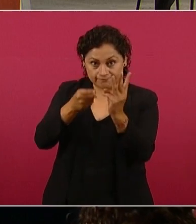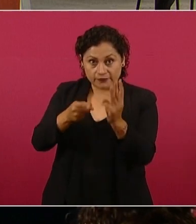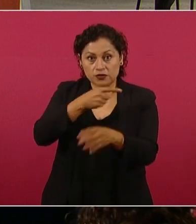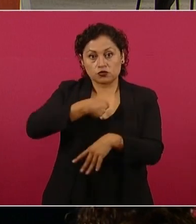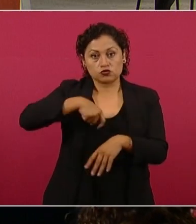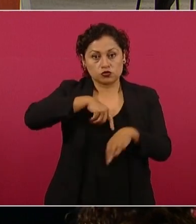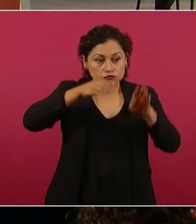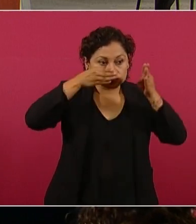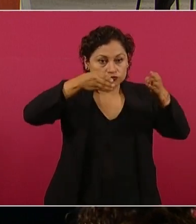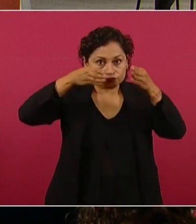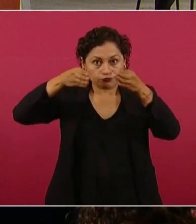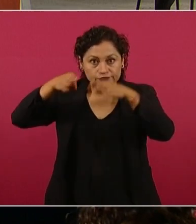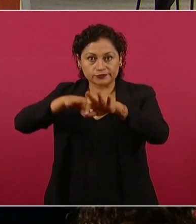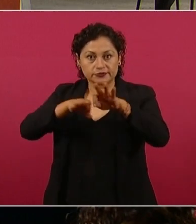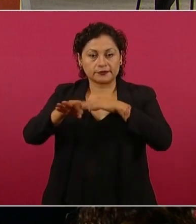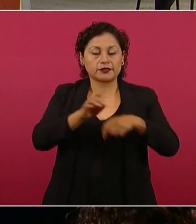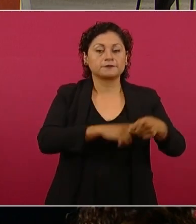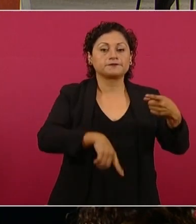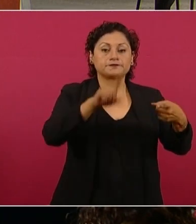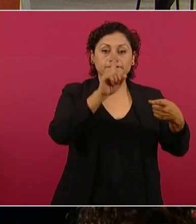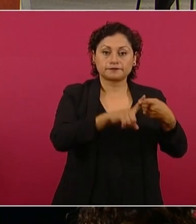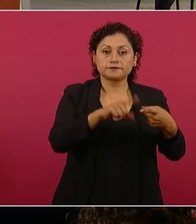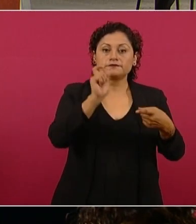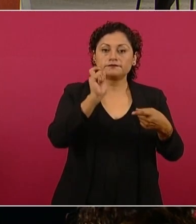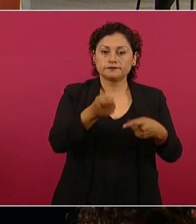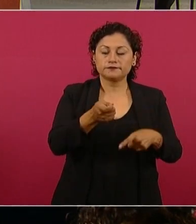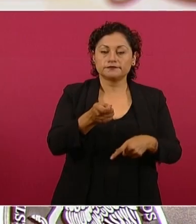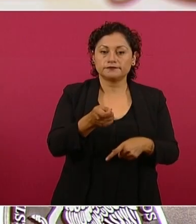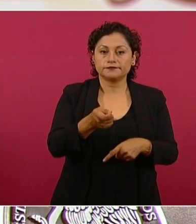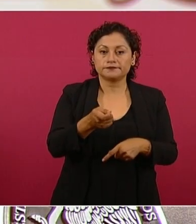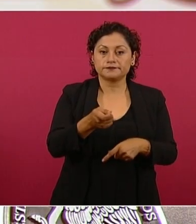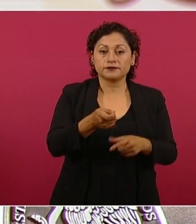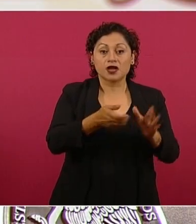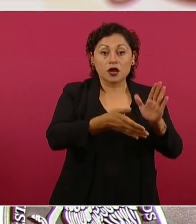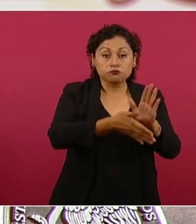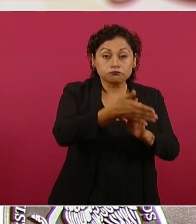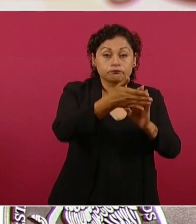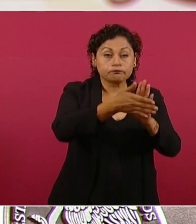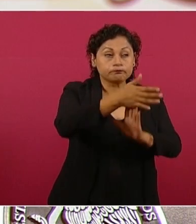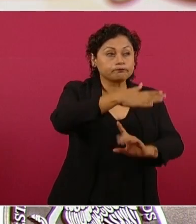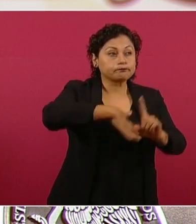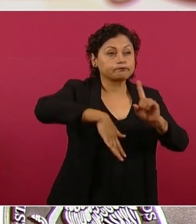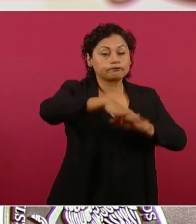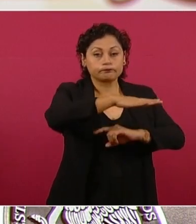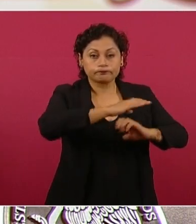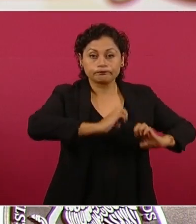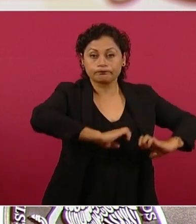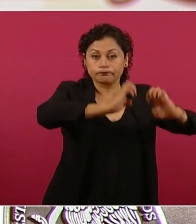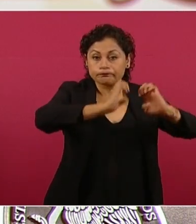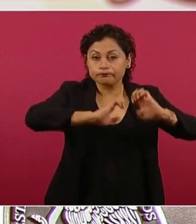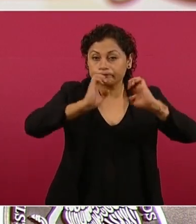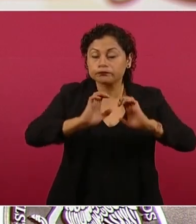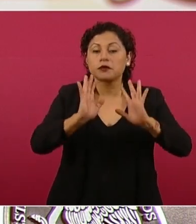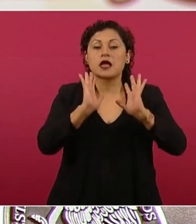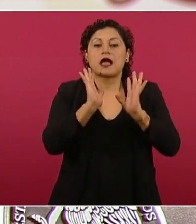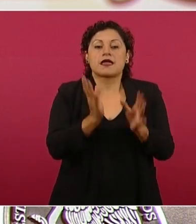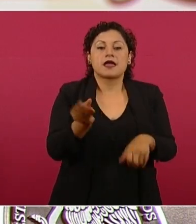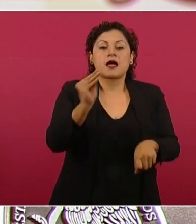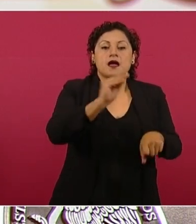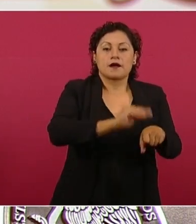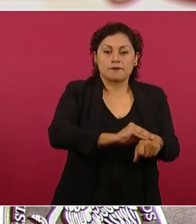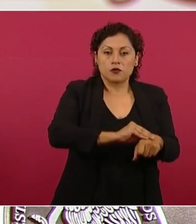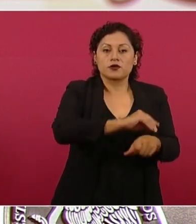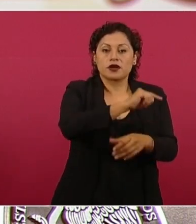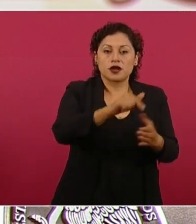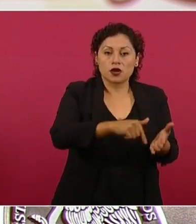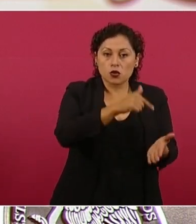en Colima, en 3 ámbitos. El primero es el del mejoramiento de la infraestructura instalada. Se habilitaron ya consultorios para medicina familiar en los